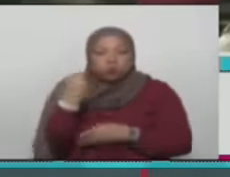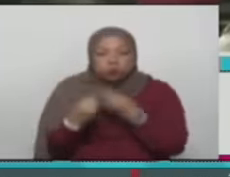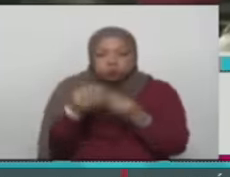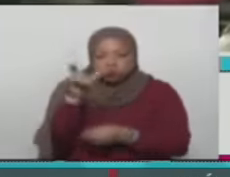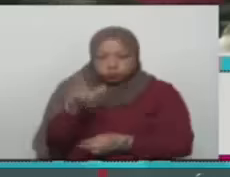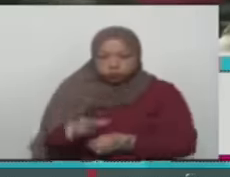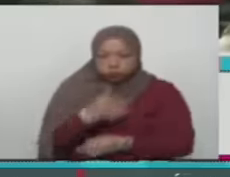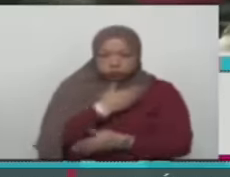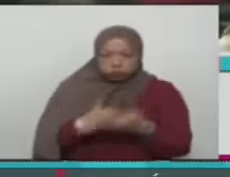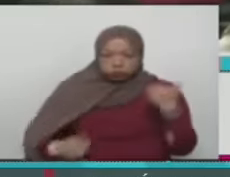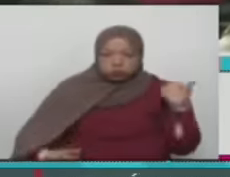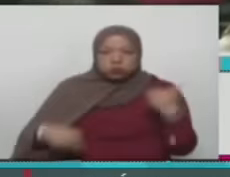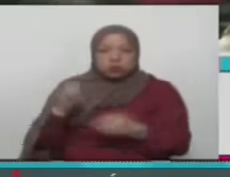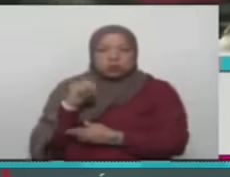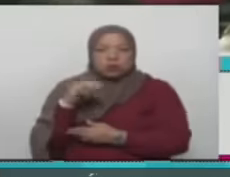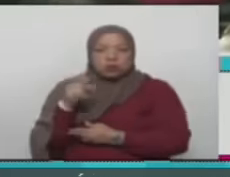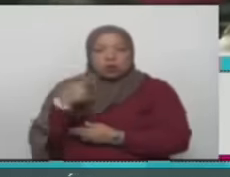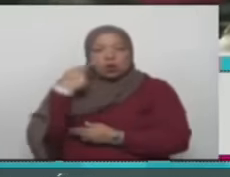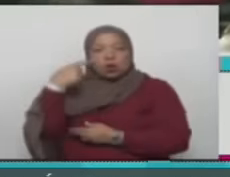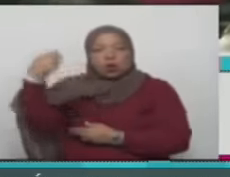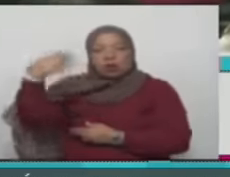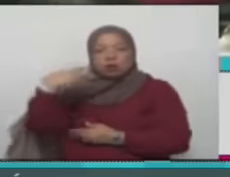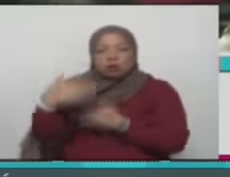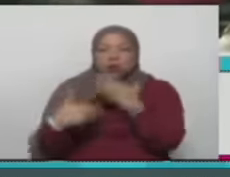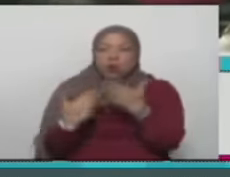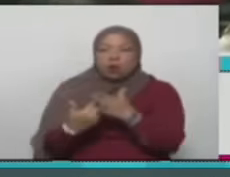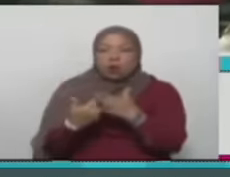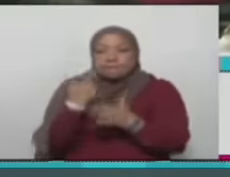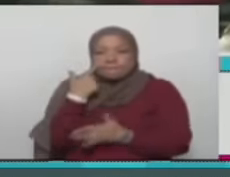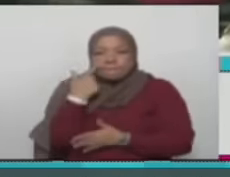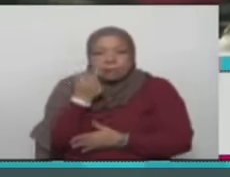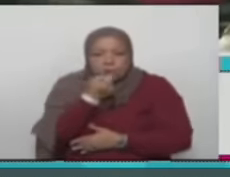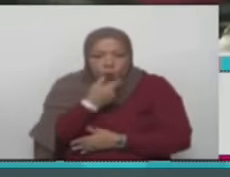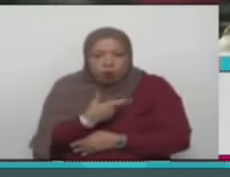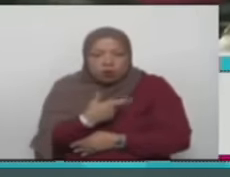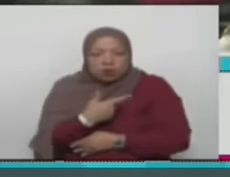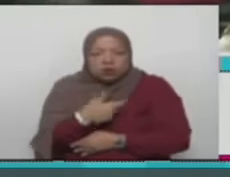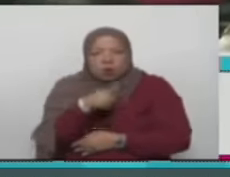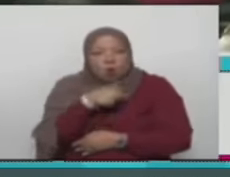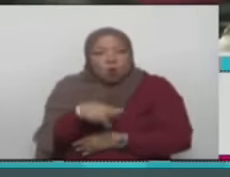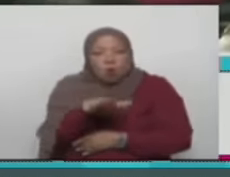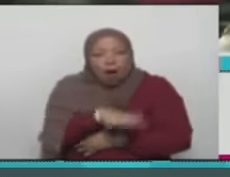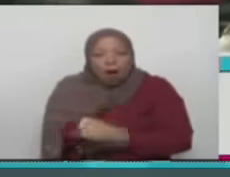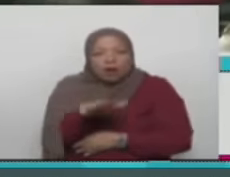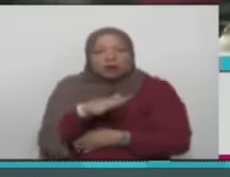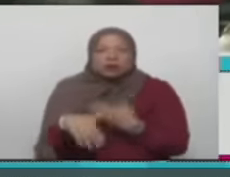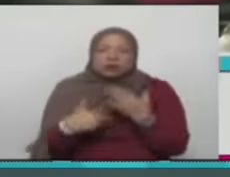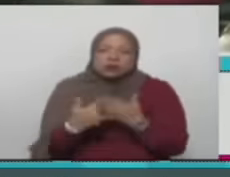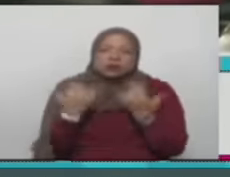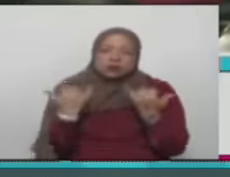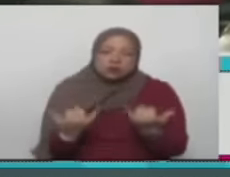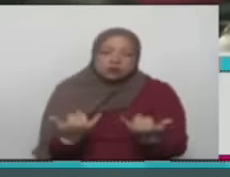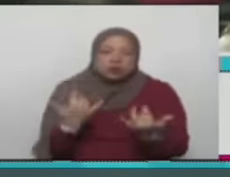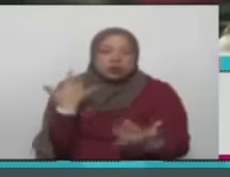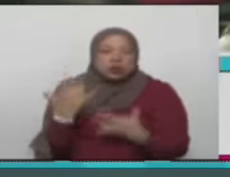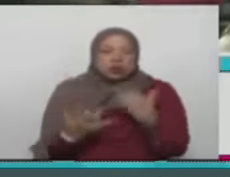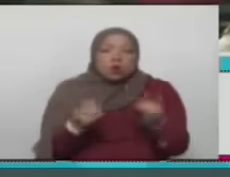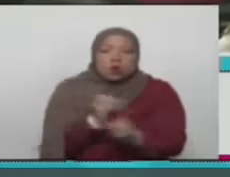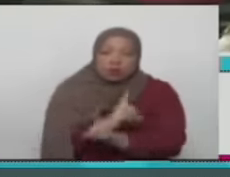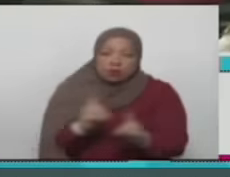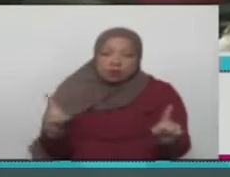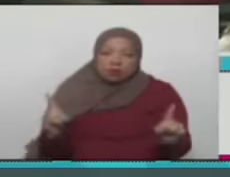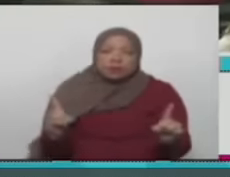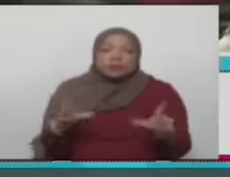Rodríguez, o sea, una luminaria en esta materia. Pero sin lugar a dudas, lo que él ha demostrado y lo